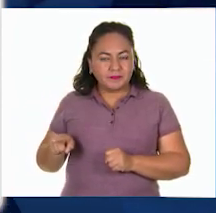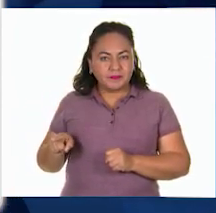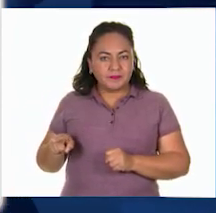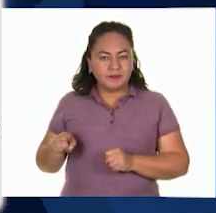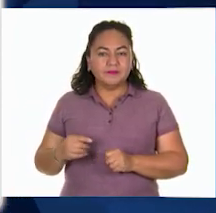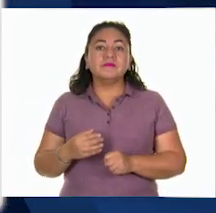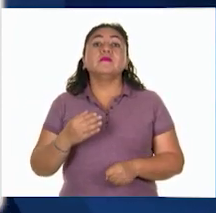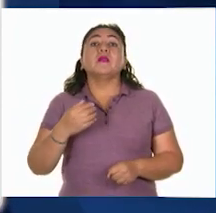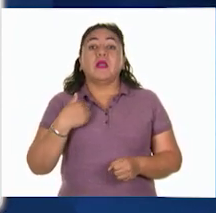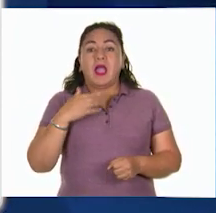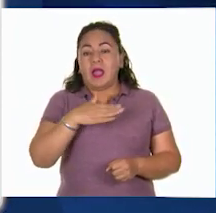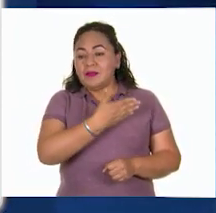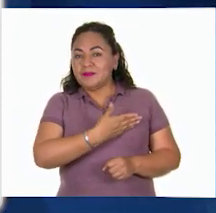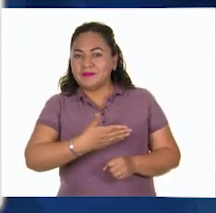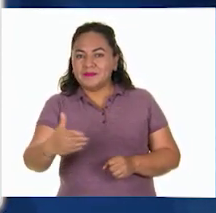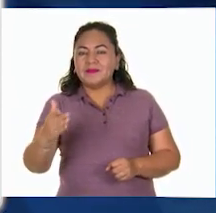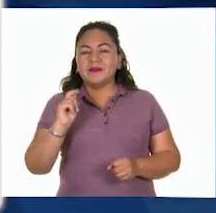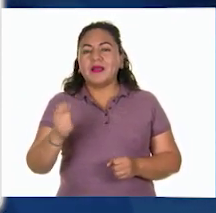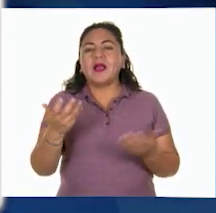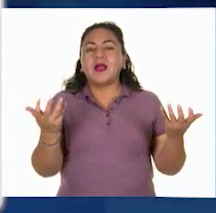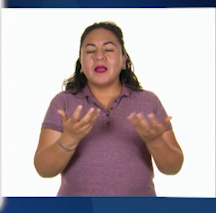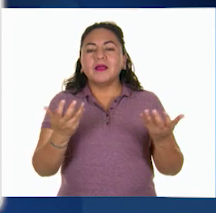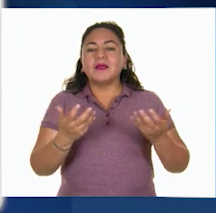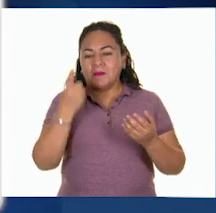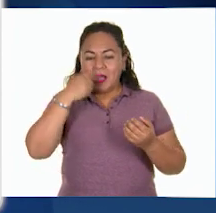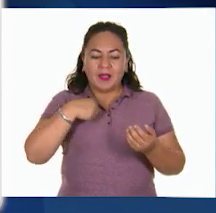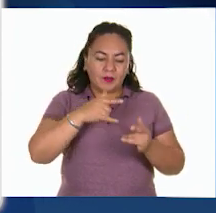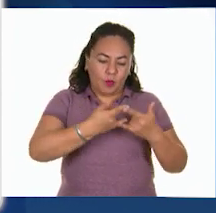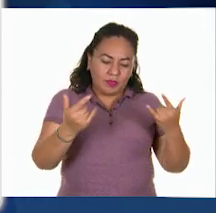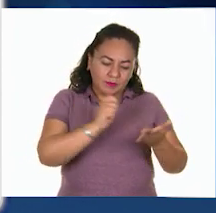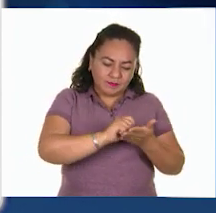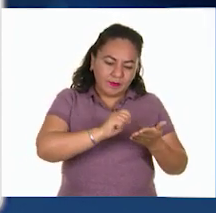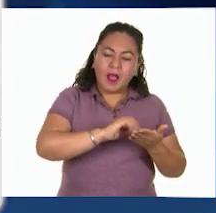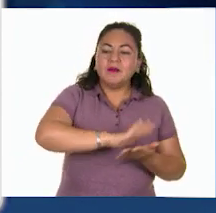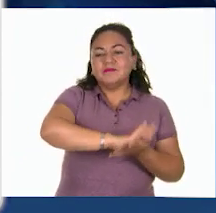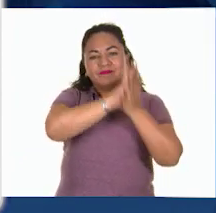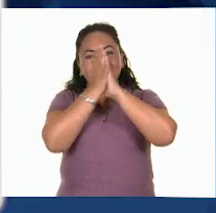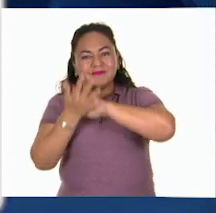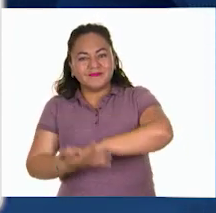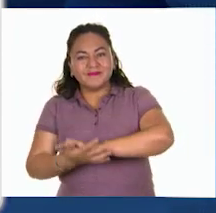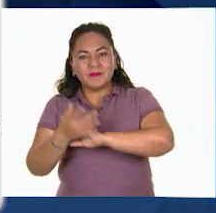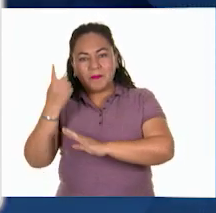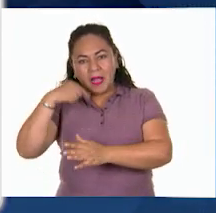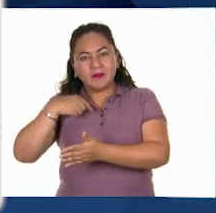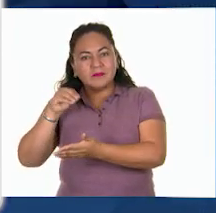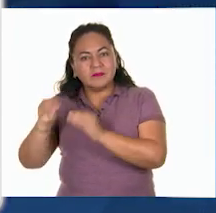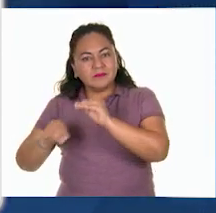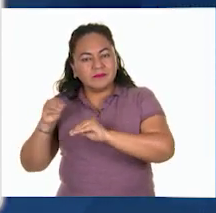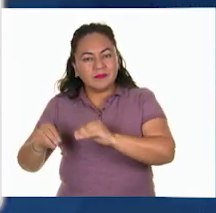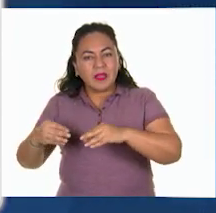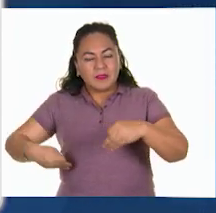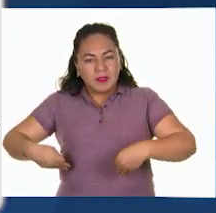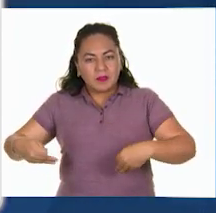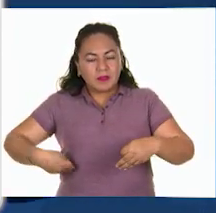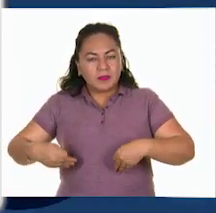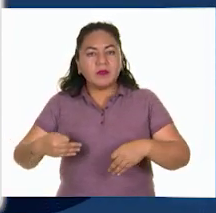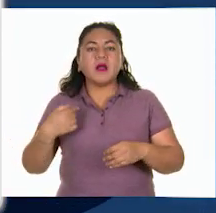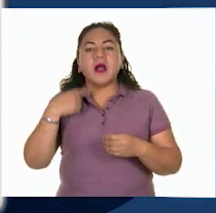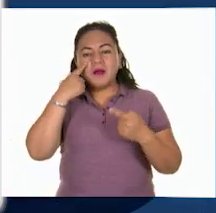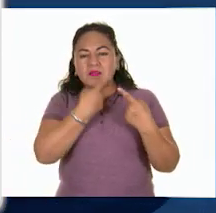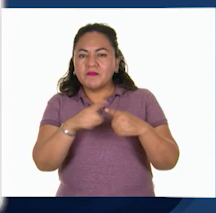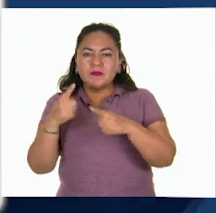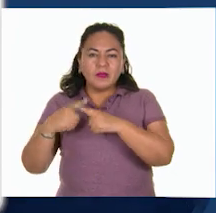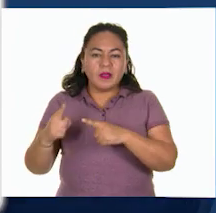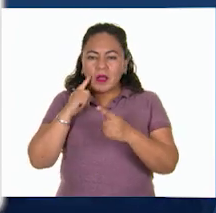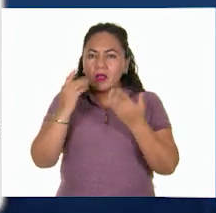lo vimos, durante el trabajo realizado en la adaptación, existen características que diferencian a ambos tipos de textos y otras